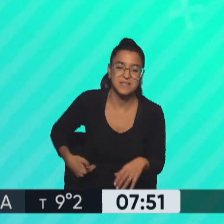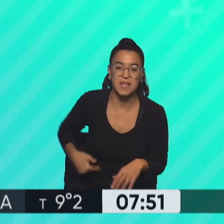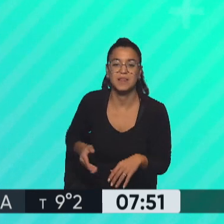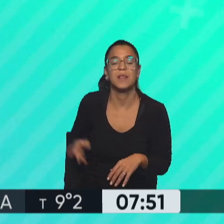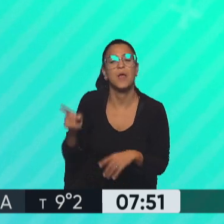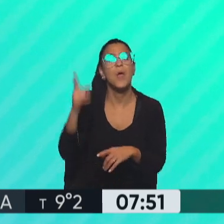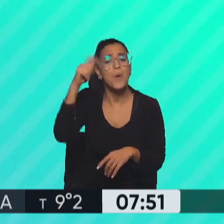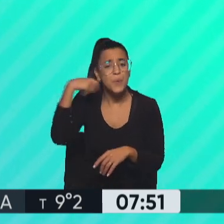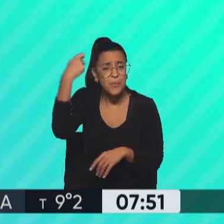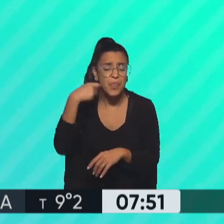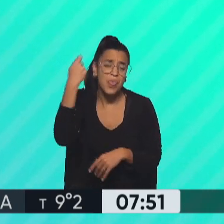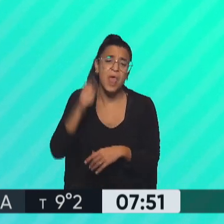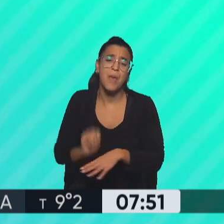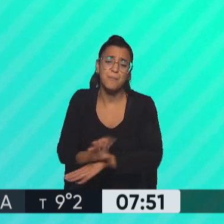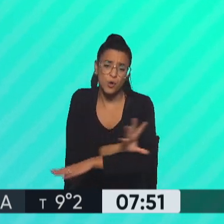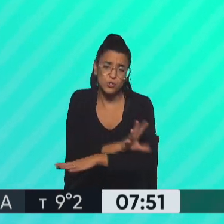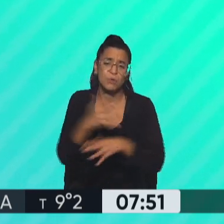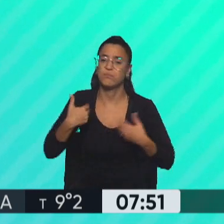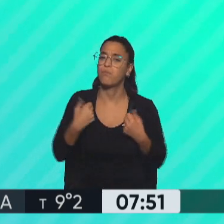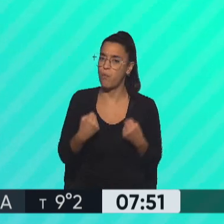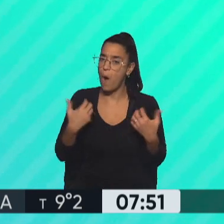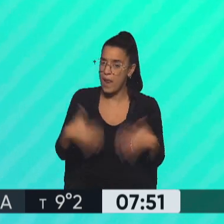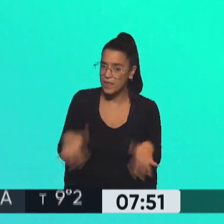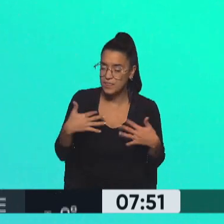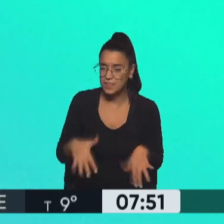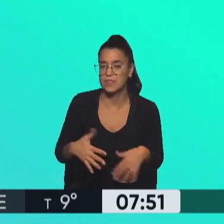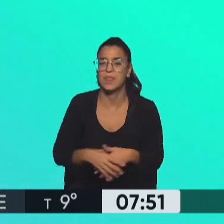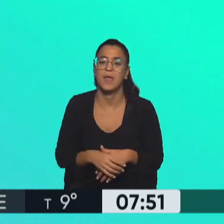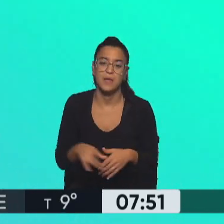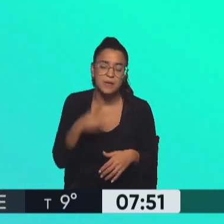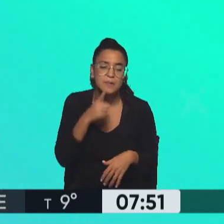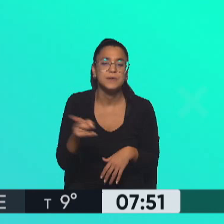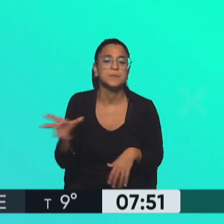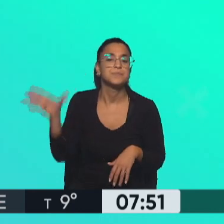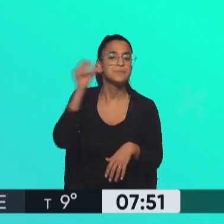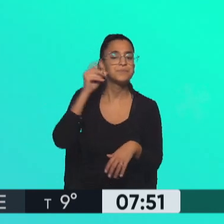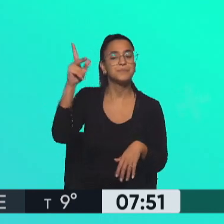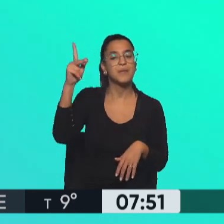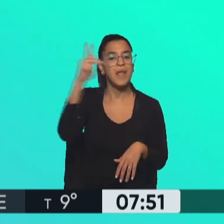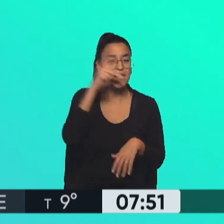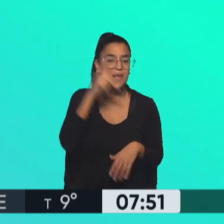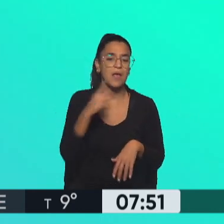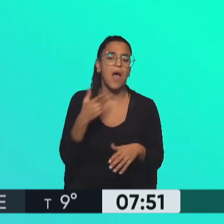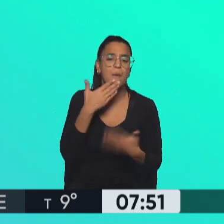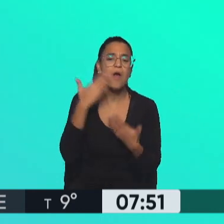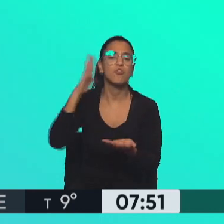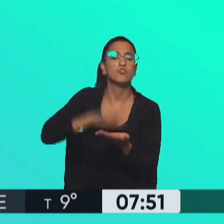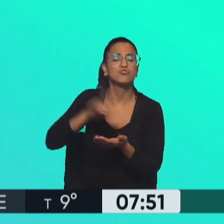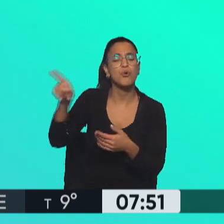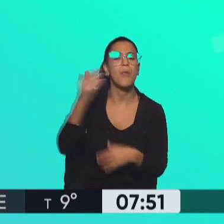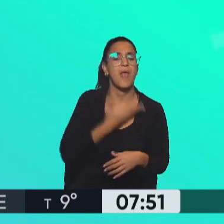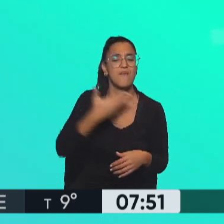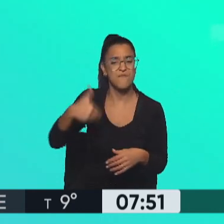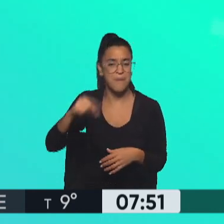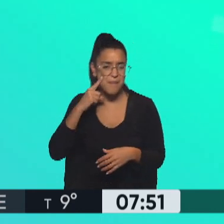con un vídeo muy emotivo y muy contundente donde se escucha un estor kirchner haciendo referencia a el fondo